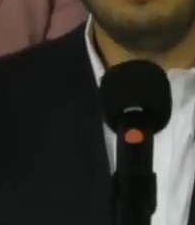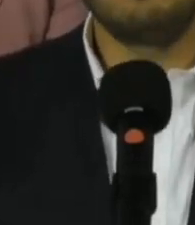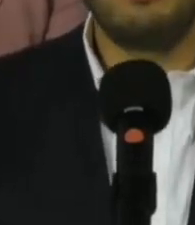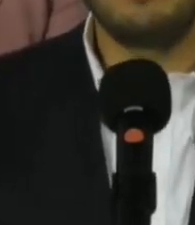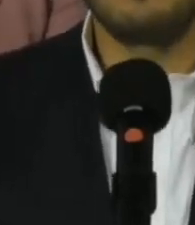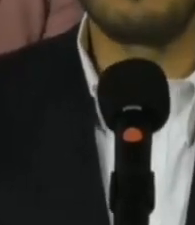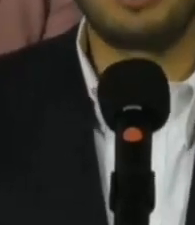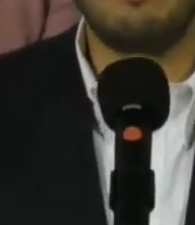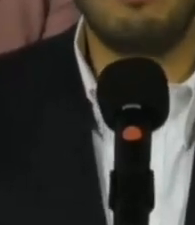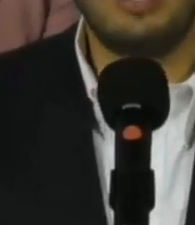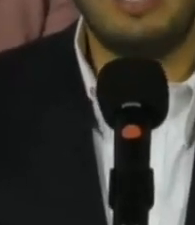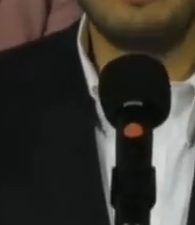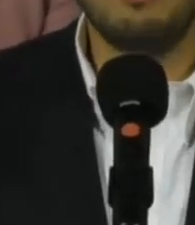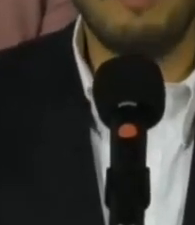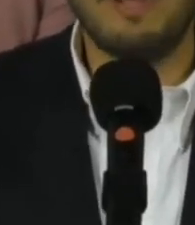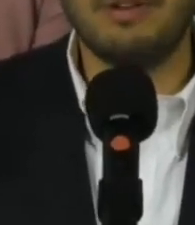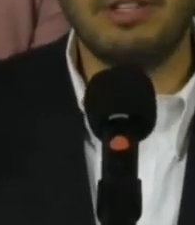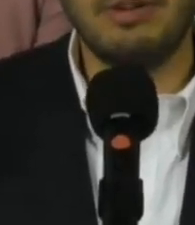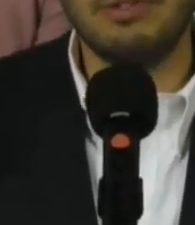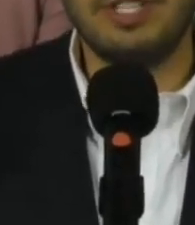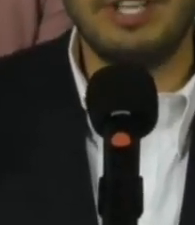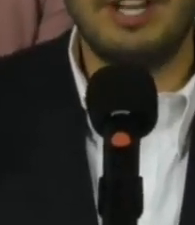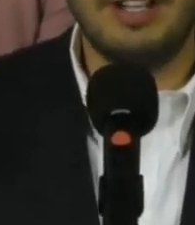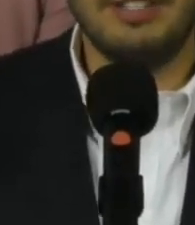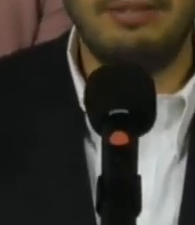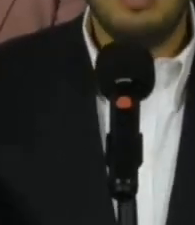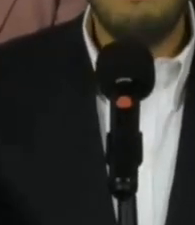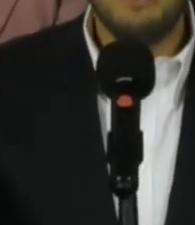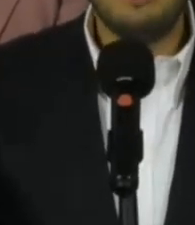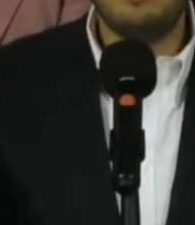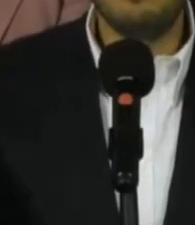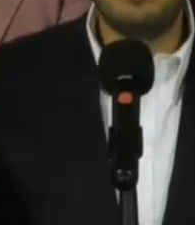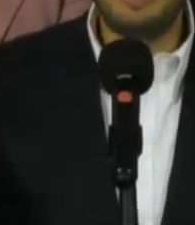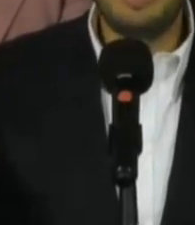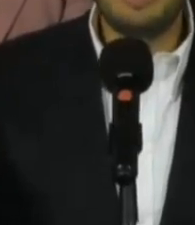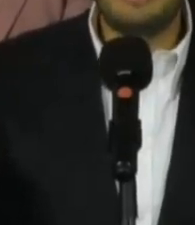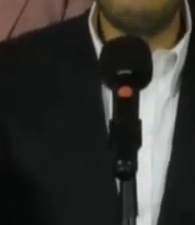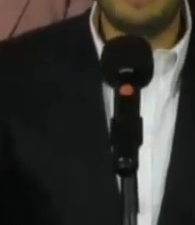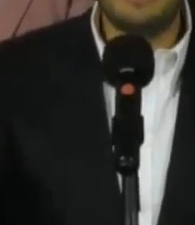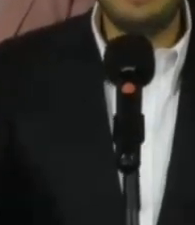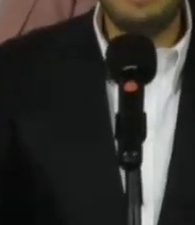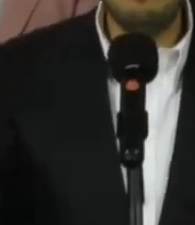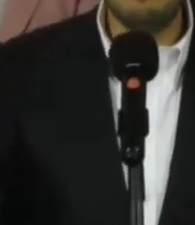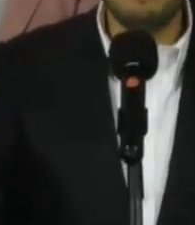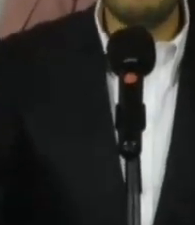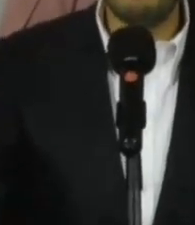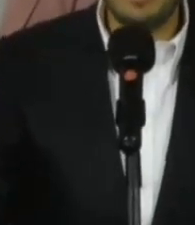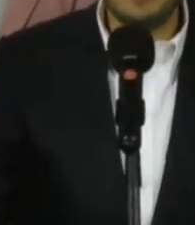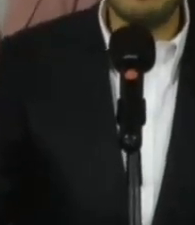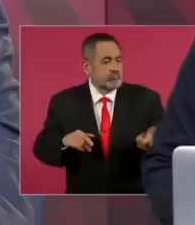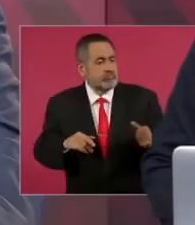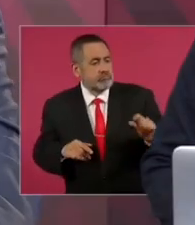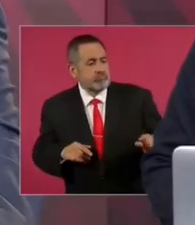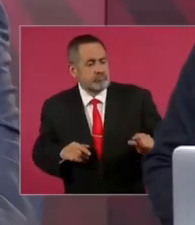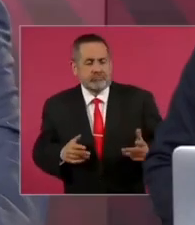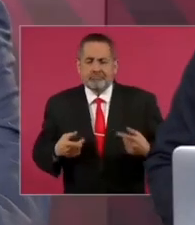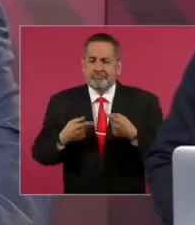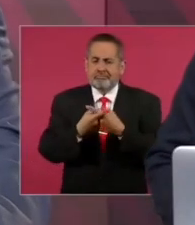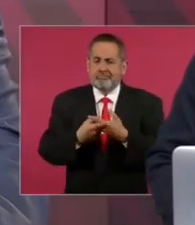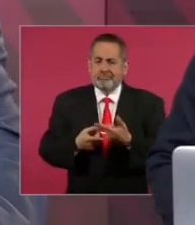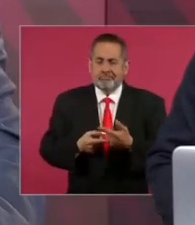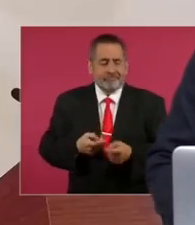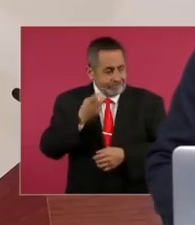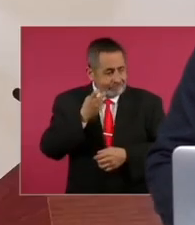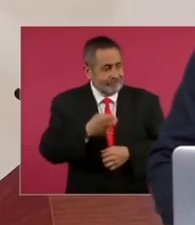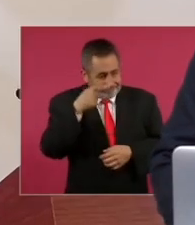es cualquier cosa que vulnere a la suprema corte de justicia de la nación en México tiene que haber equilibrio de poder desde la